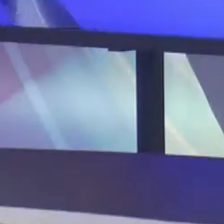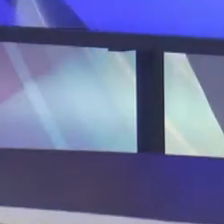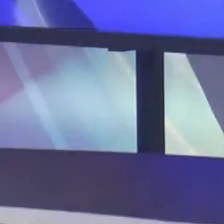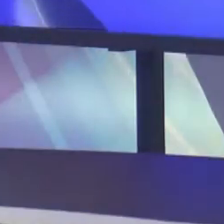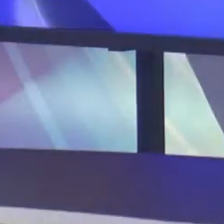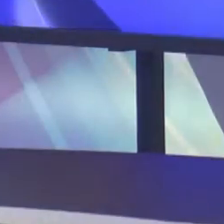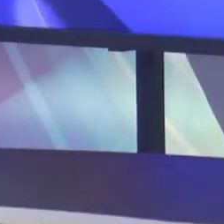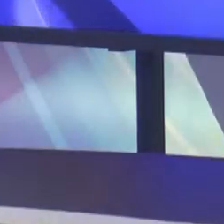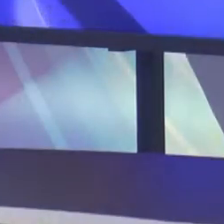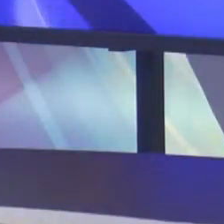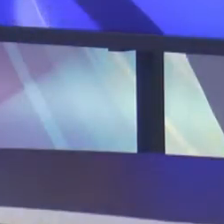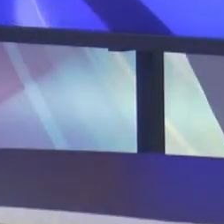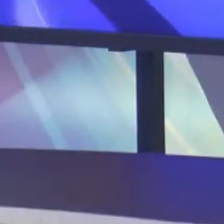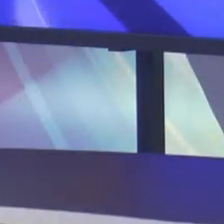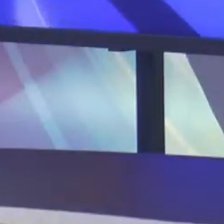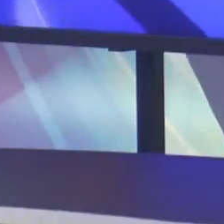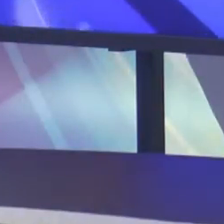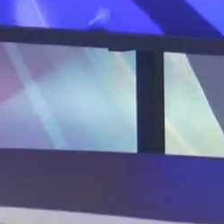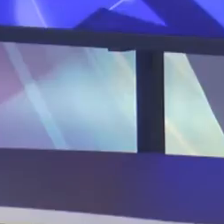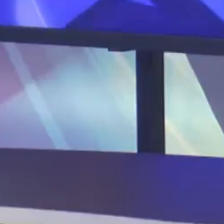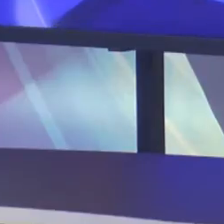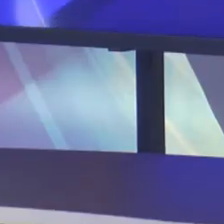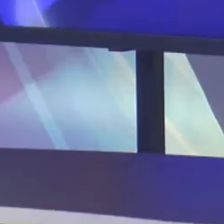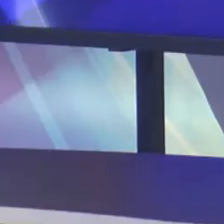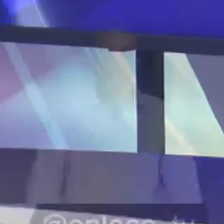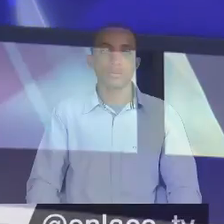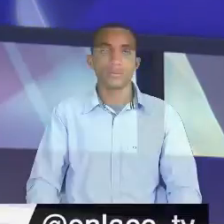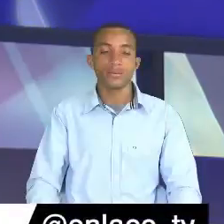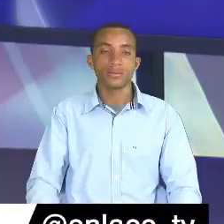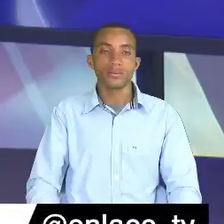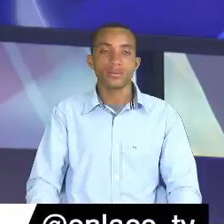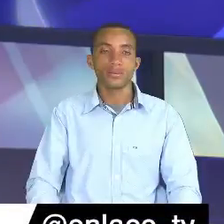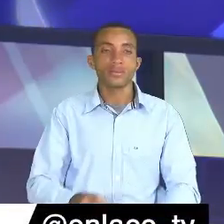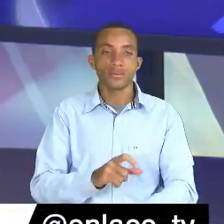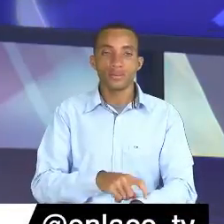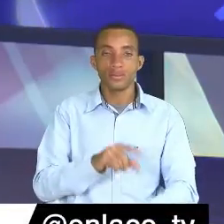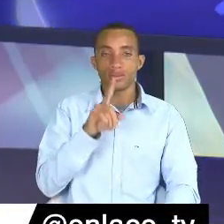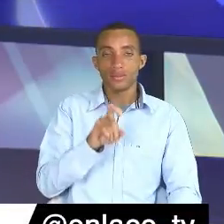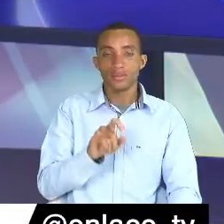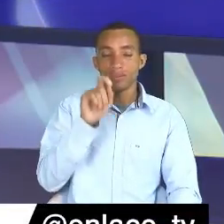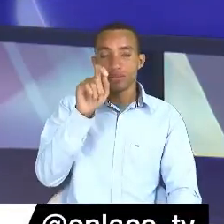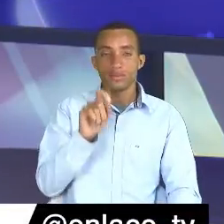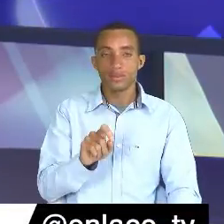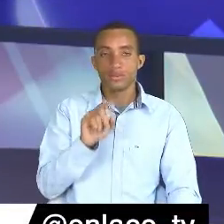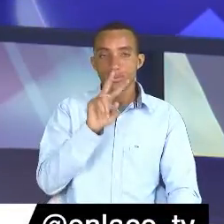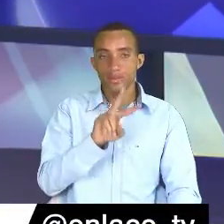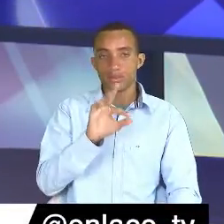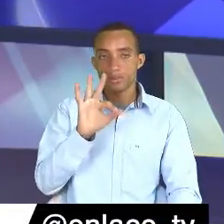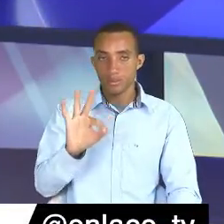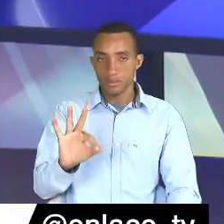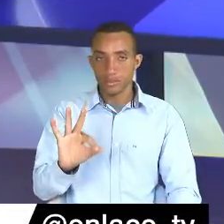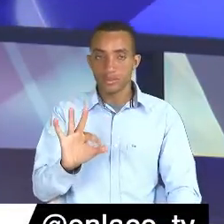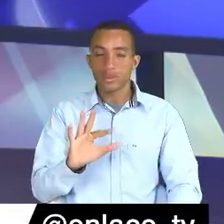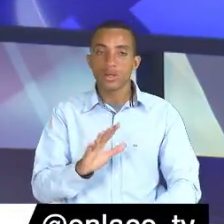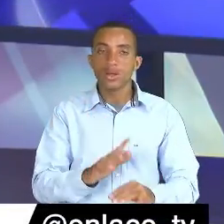Y 23, comenzamos con la información deportiva. Este sábado en el patinódromo se desarrollará el Festival de Escuelas de